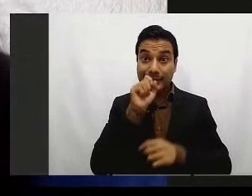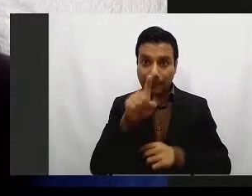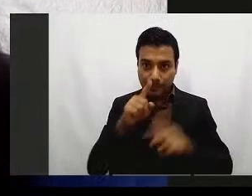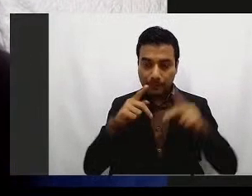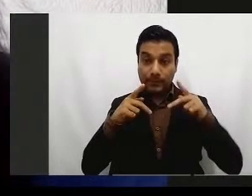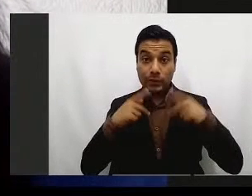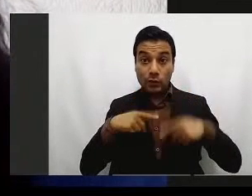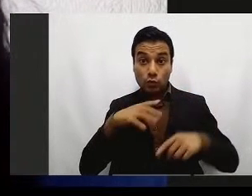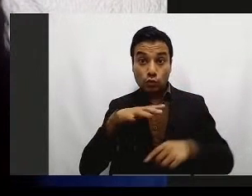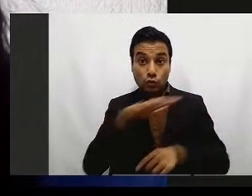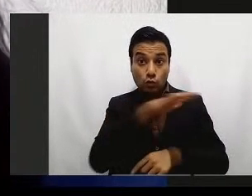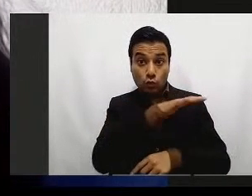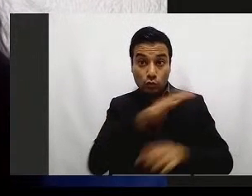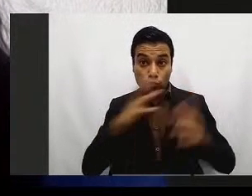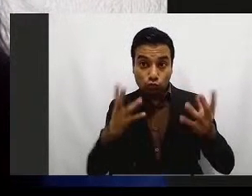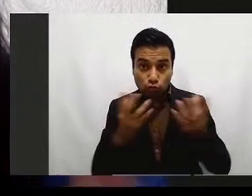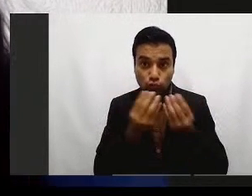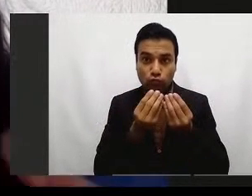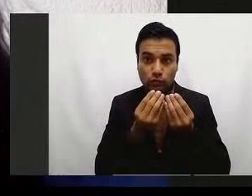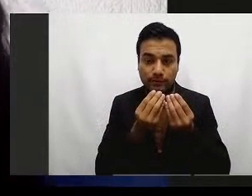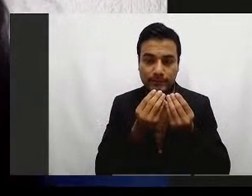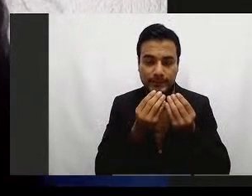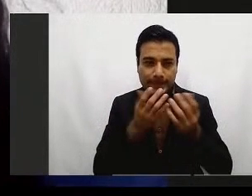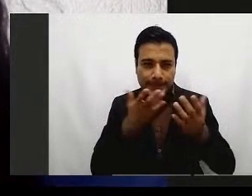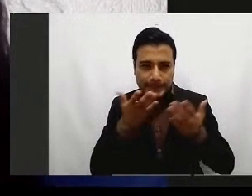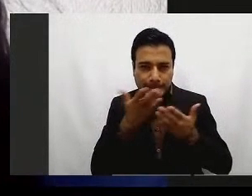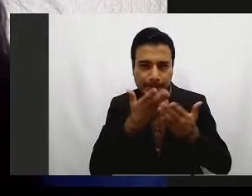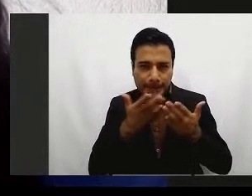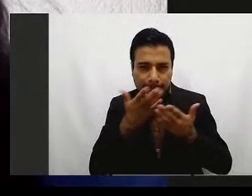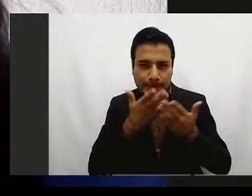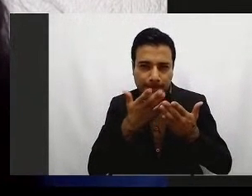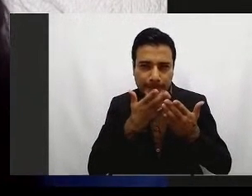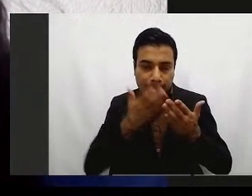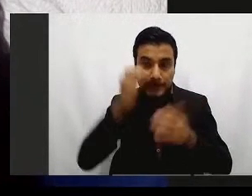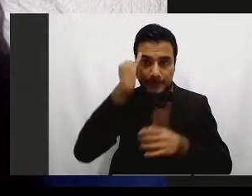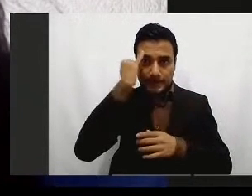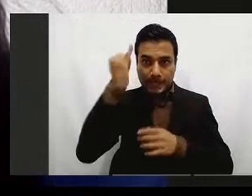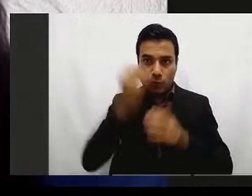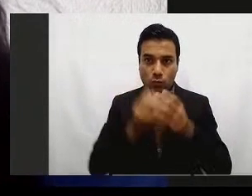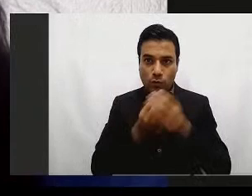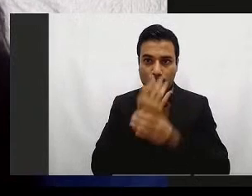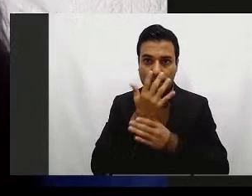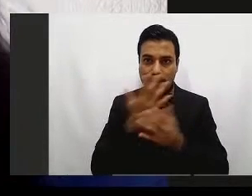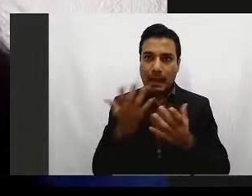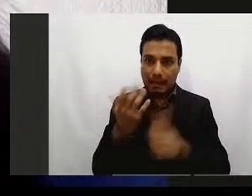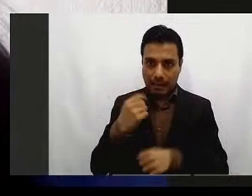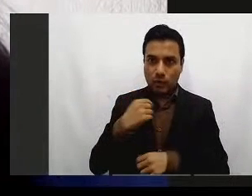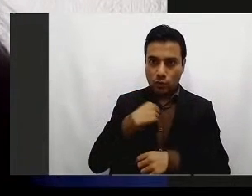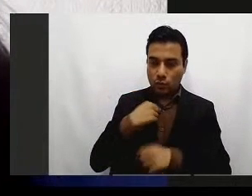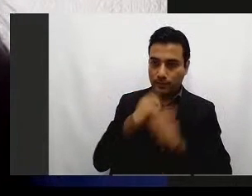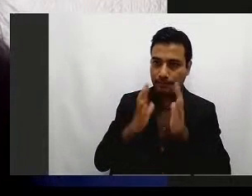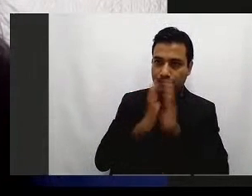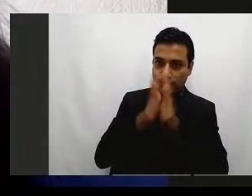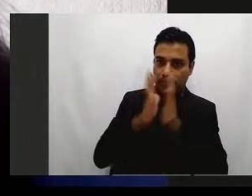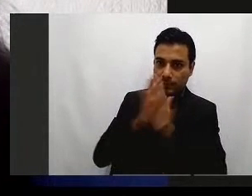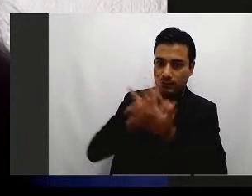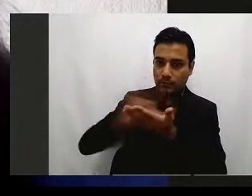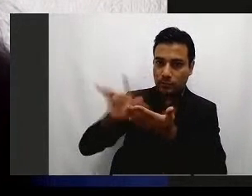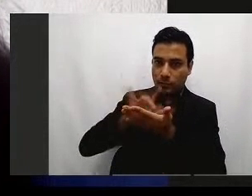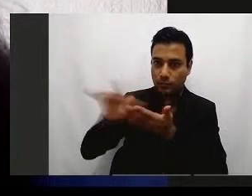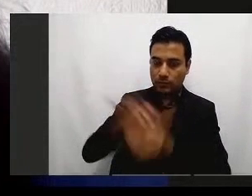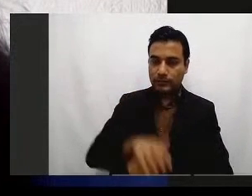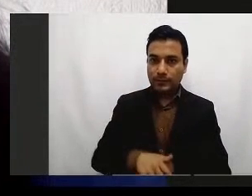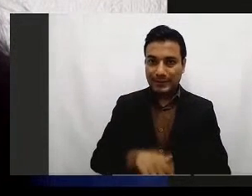de ser co-creador, de ser escuchado, como ahorita que tú decías, Isabel, pues es el tiempo de escucharlo, pero también es el tiempo de entenderlo,